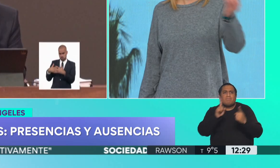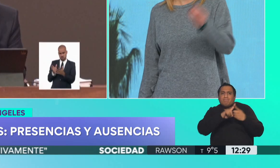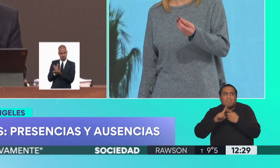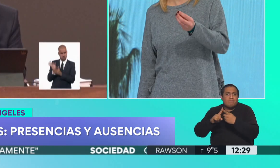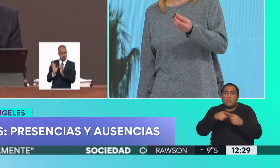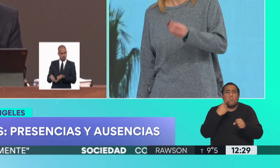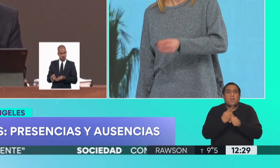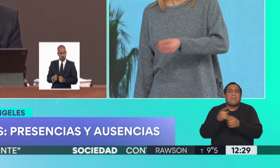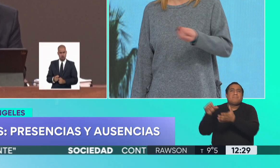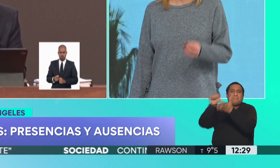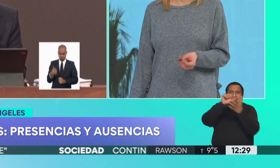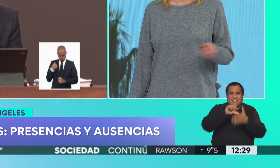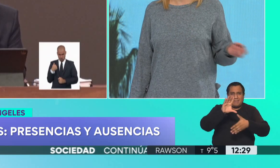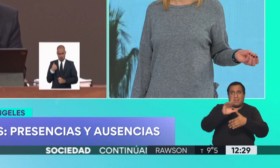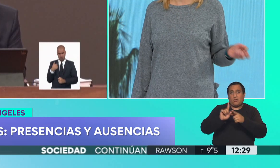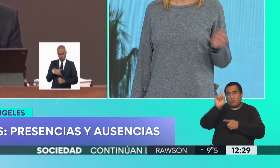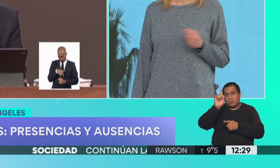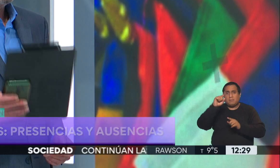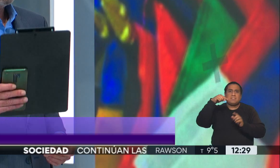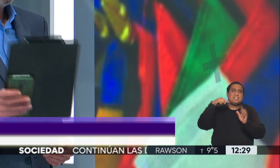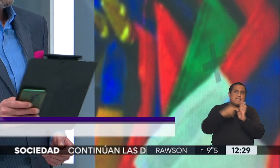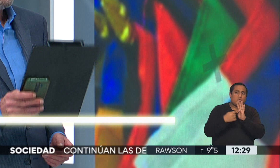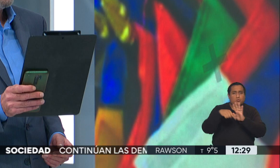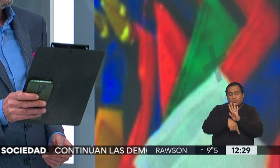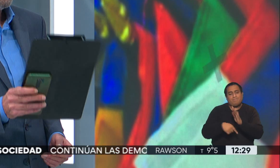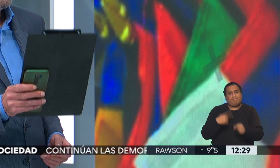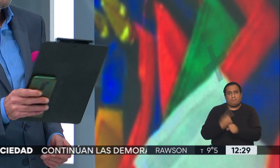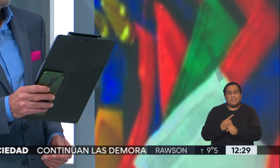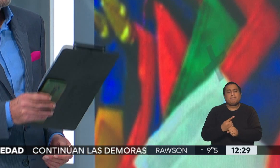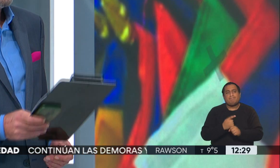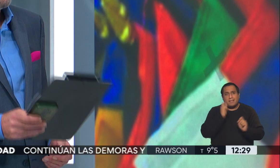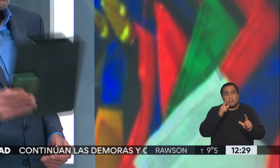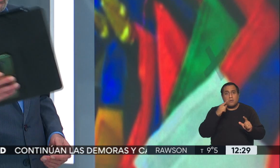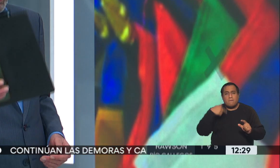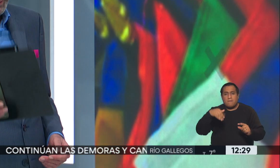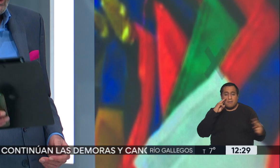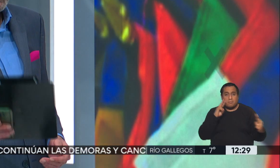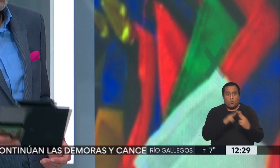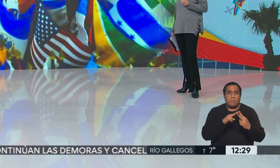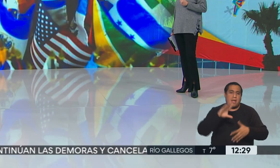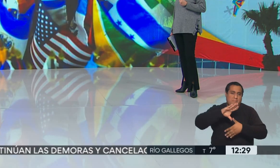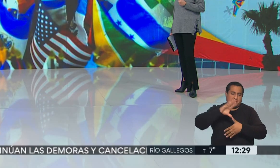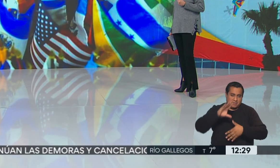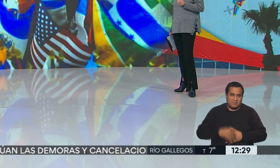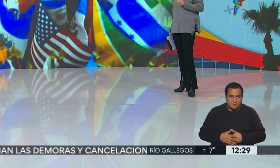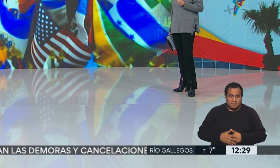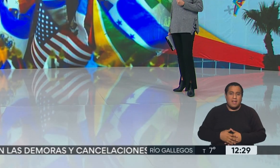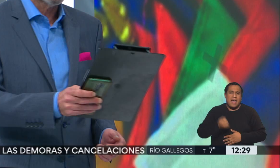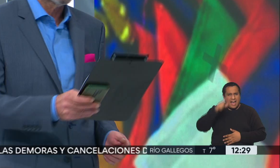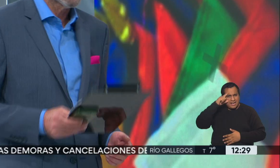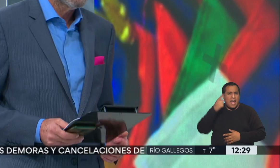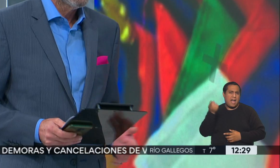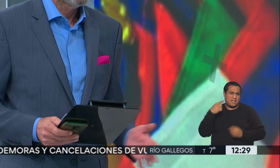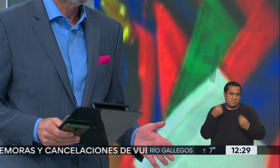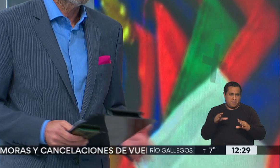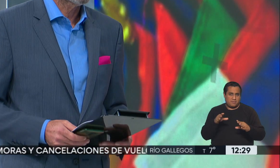los países del norte y los países del centro y del sur. Seguiremos con mucha atención esta cumbre de las Américas que, si bien, bien dice Alejandra, comenzó ayer